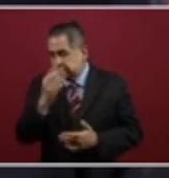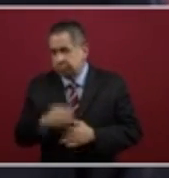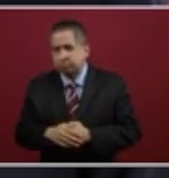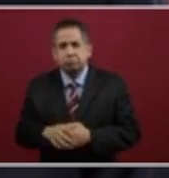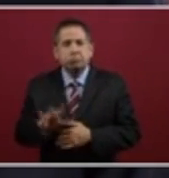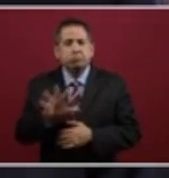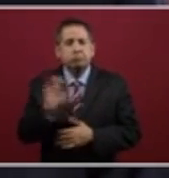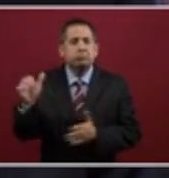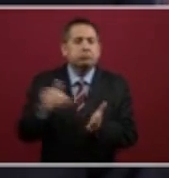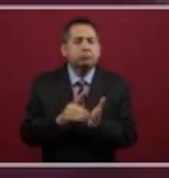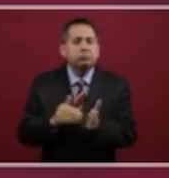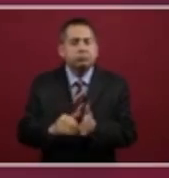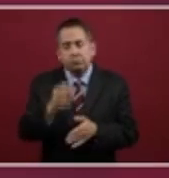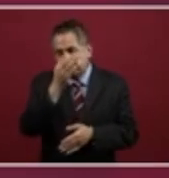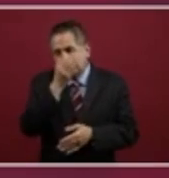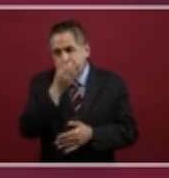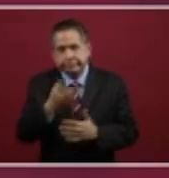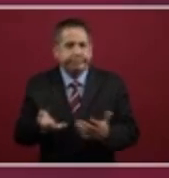500,000,000,000.